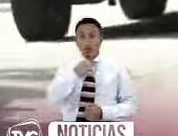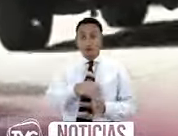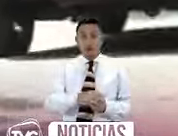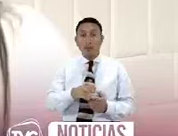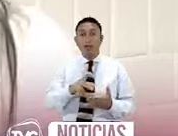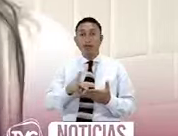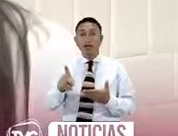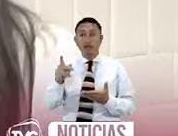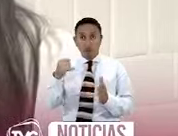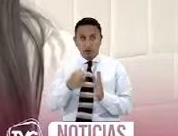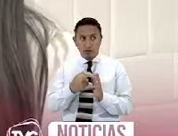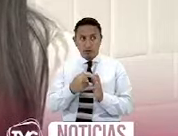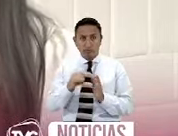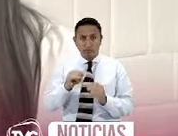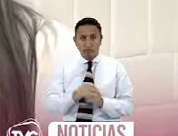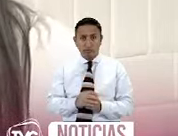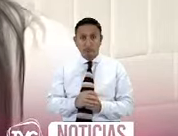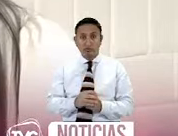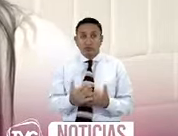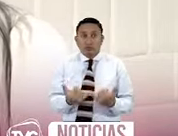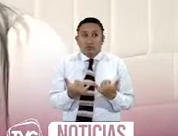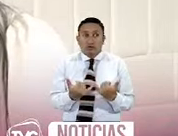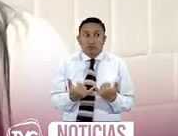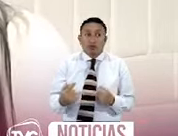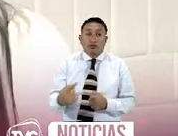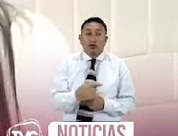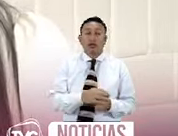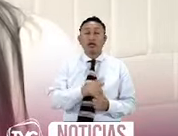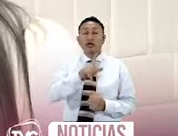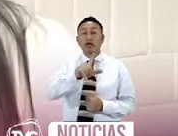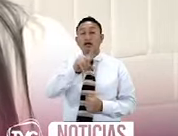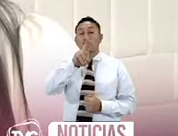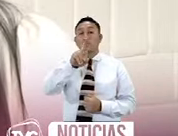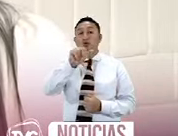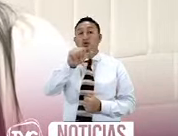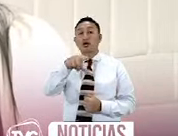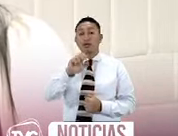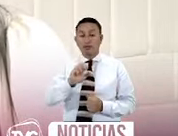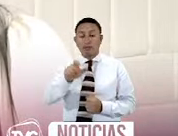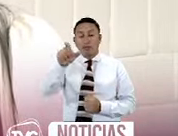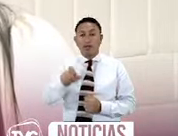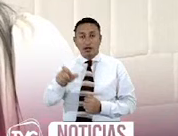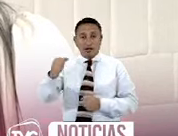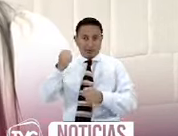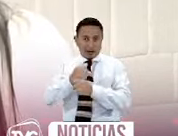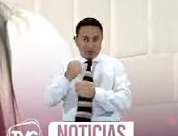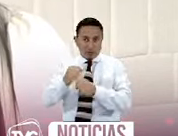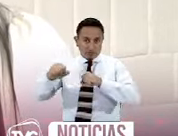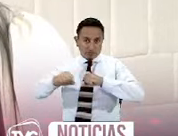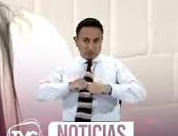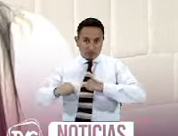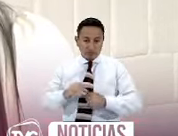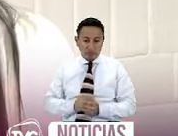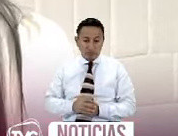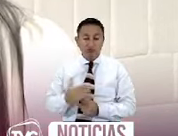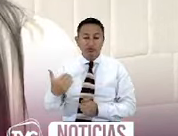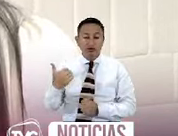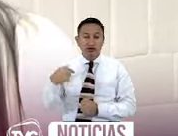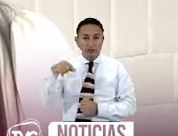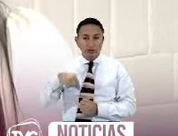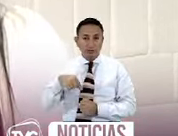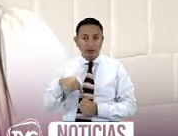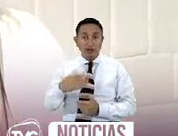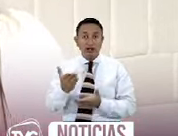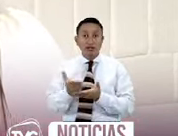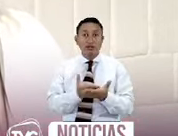Muy similar al que se cobra por las RUAES, con la finalidad de que las personas que realizan esta actividad tengan la contraprestación del servicio, que va a